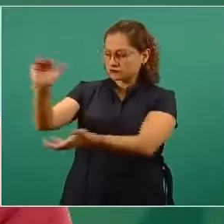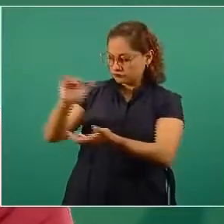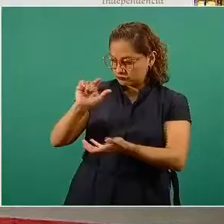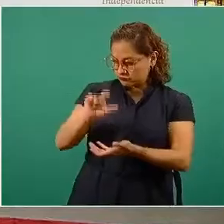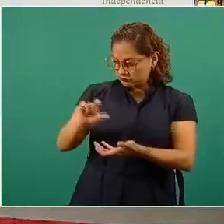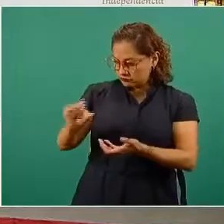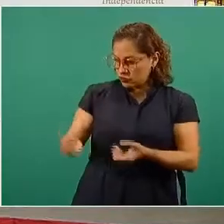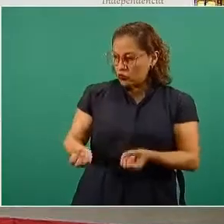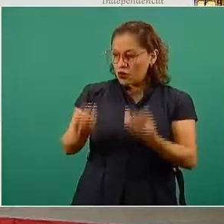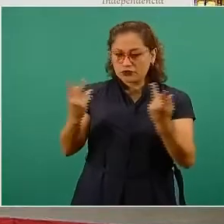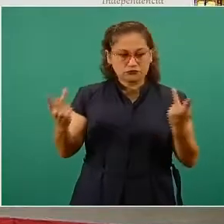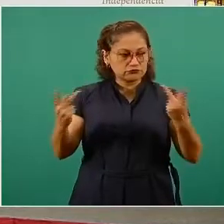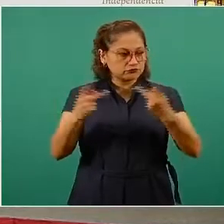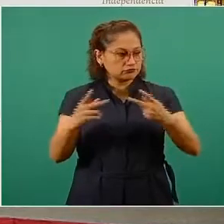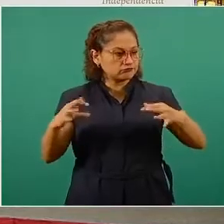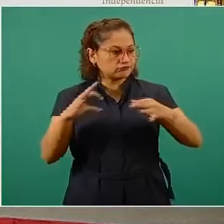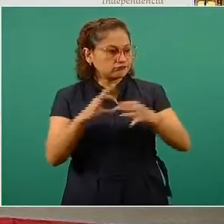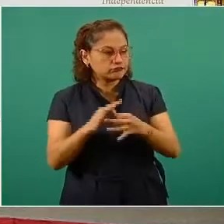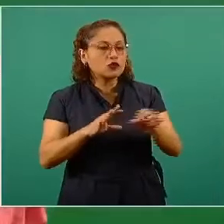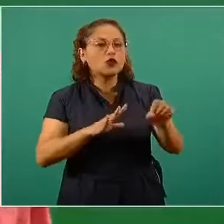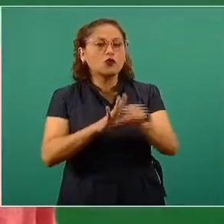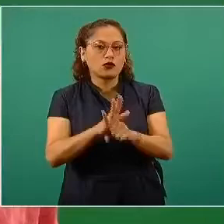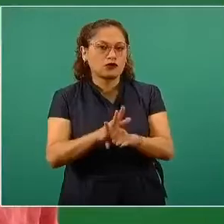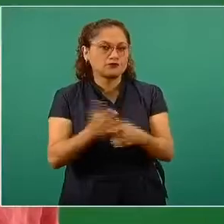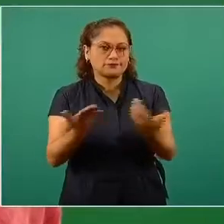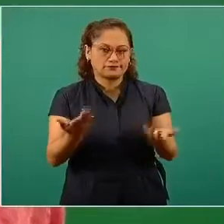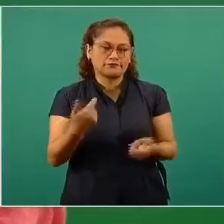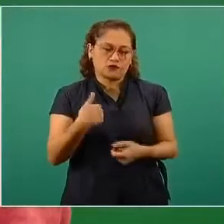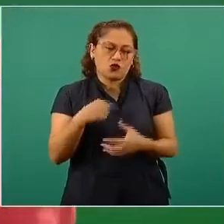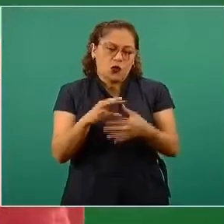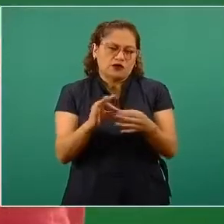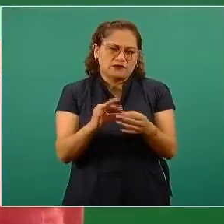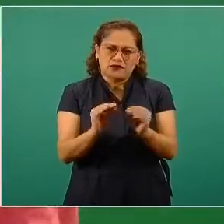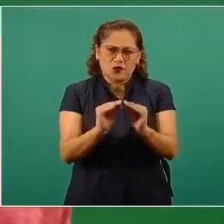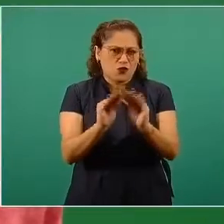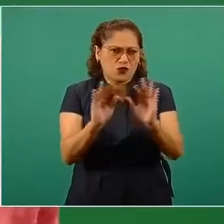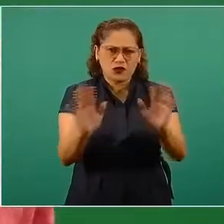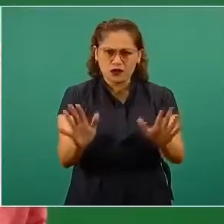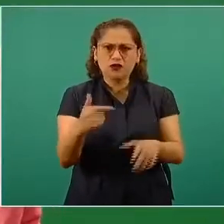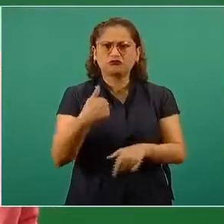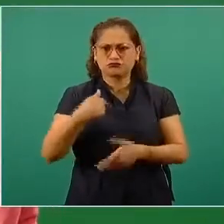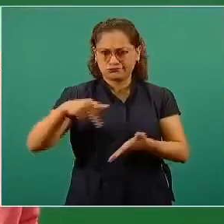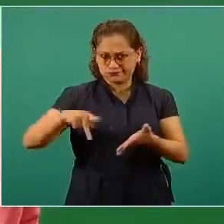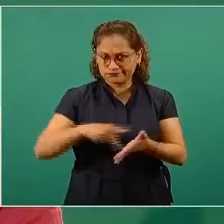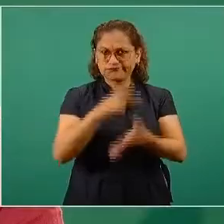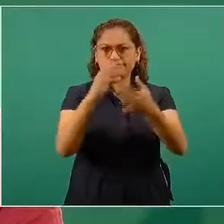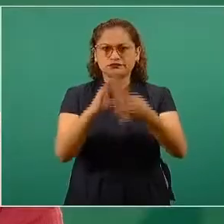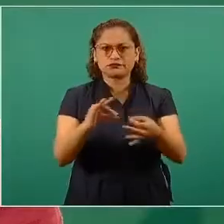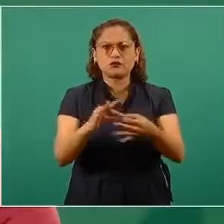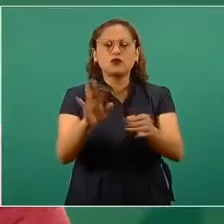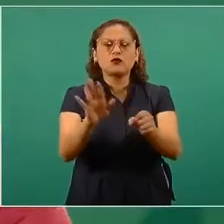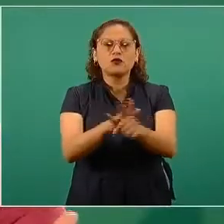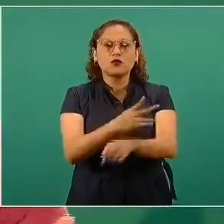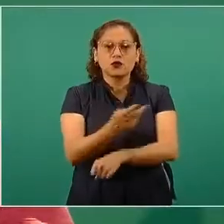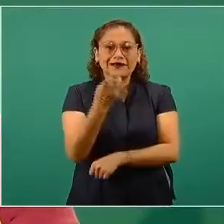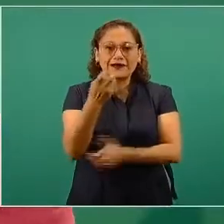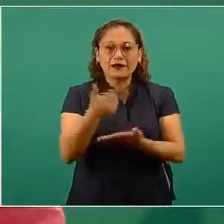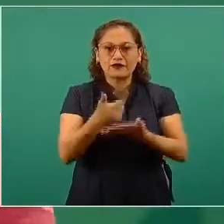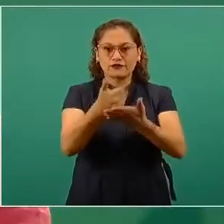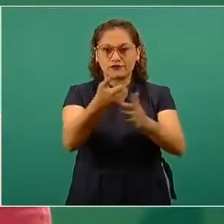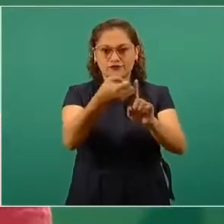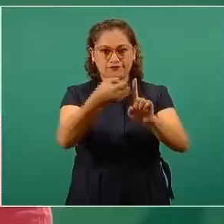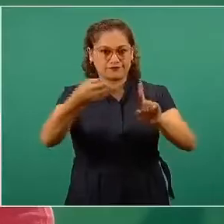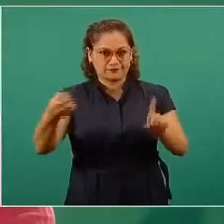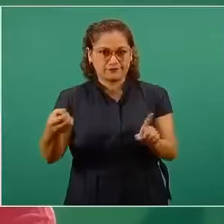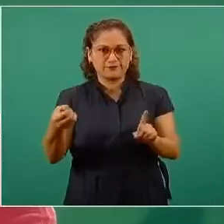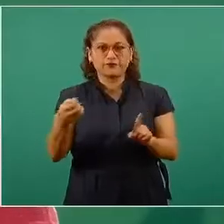llegan. ¿Por qué razón? Creo que es bastante obvia, pero la puedo comentar, porque hace más práctico el operativo. Si no, si